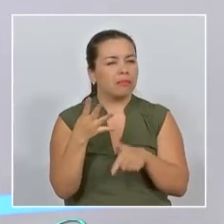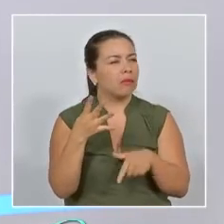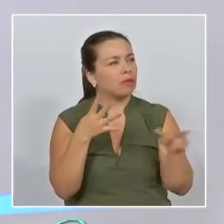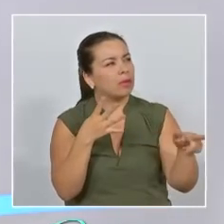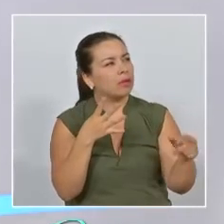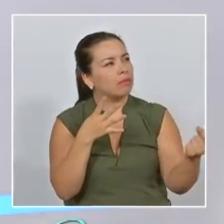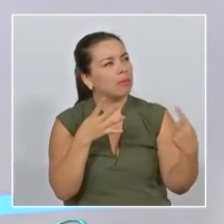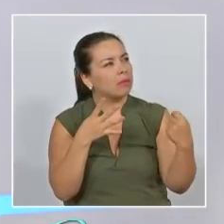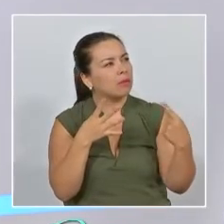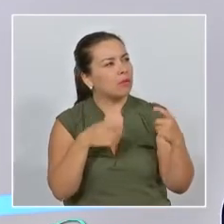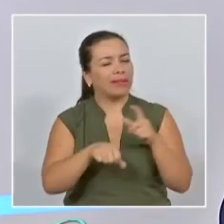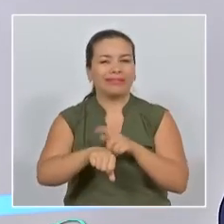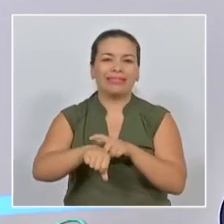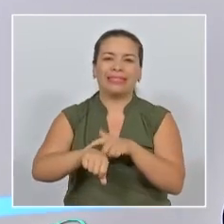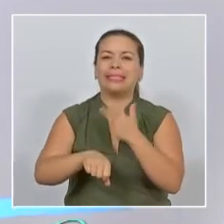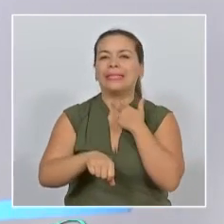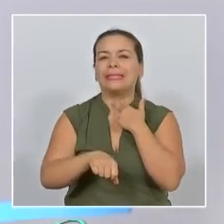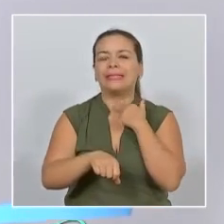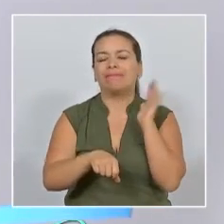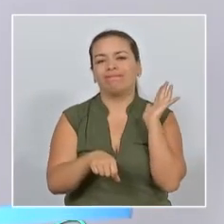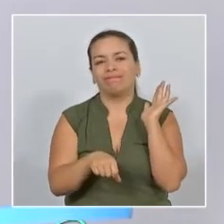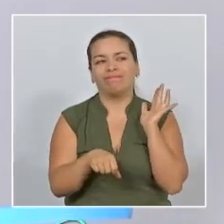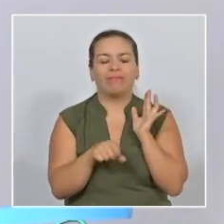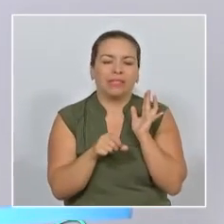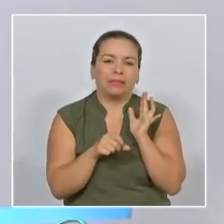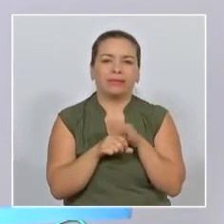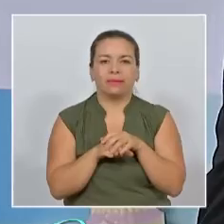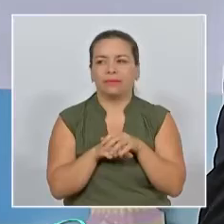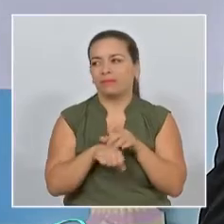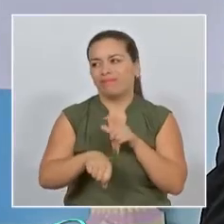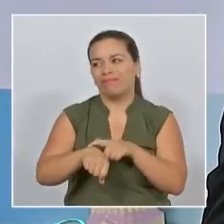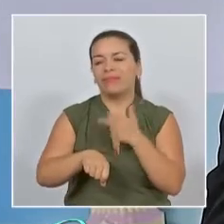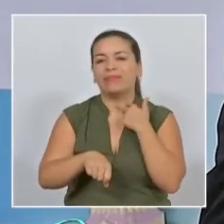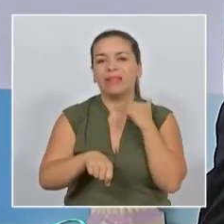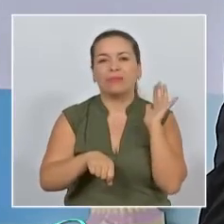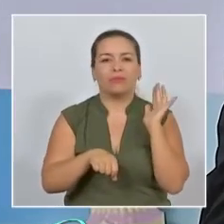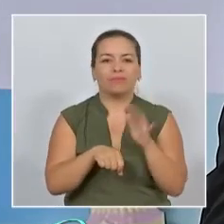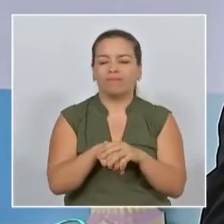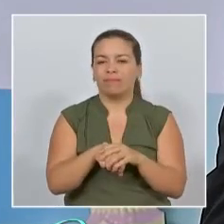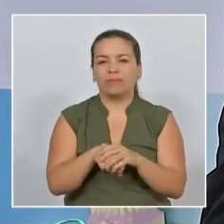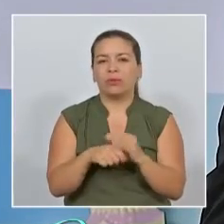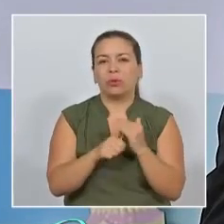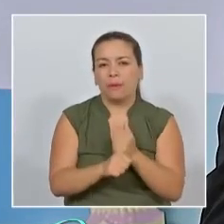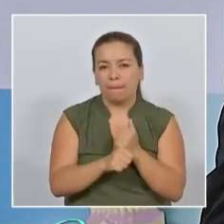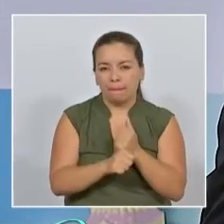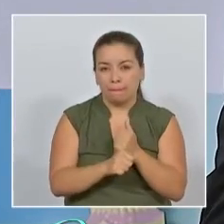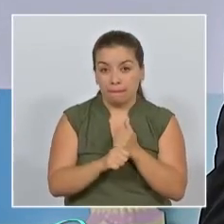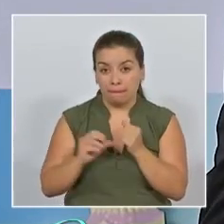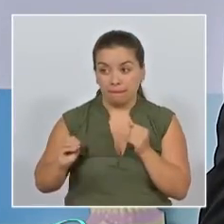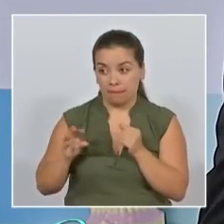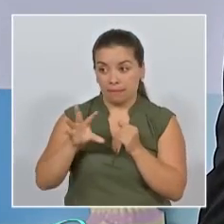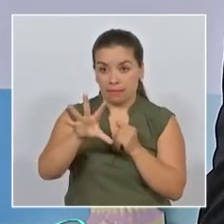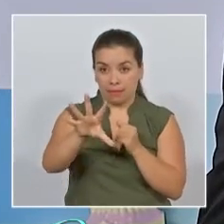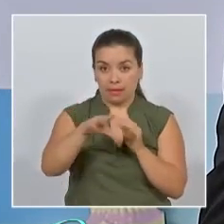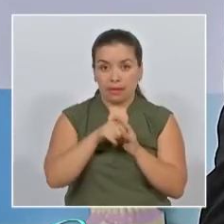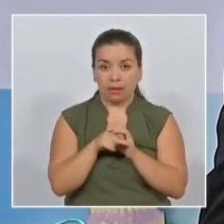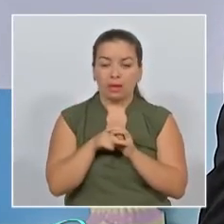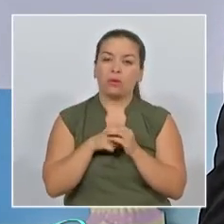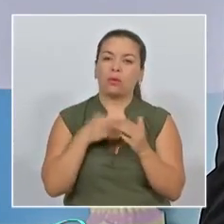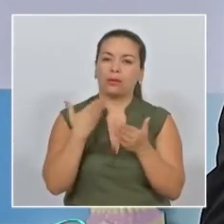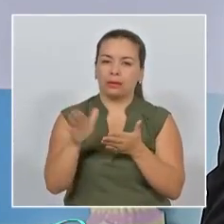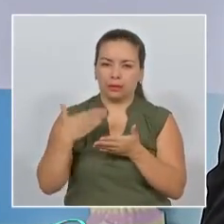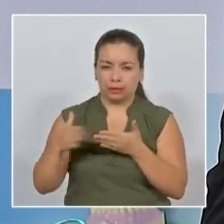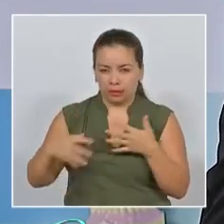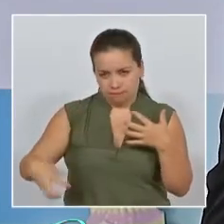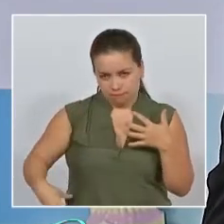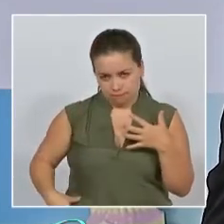Pero no tenemos que tiempo. Que la respondemos vía interna, pero... Va un documental sobre algo desde el estreñimiento. Ah, perfecto. Entonces, limpieza de colon, sobre